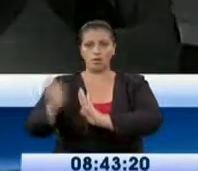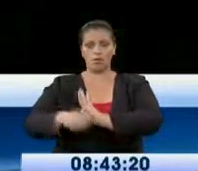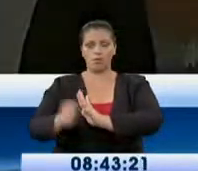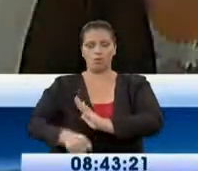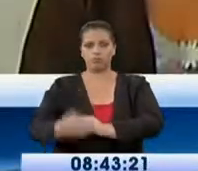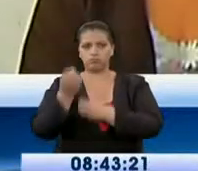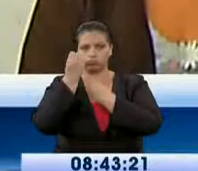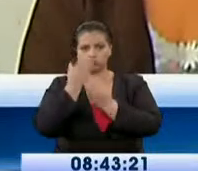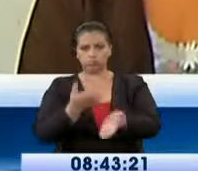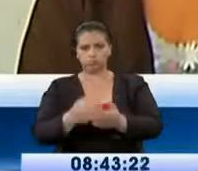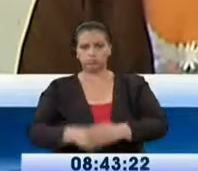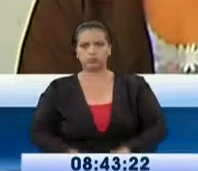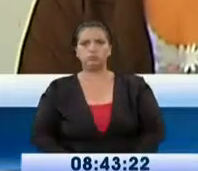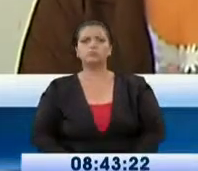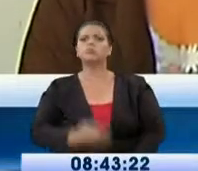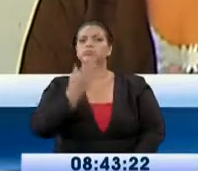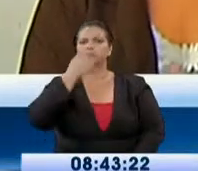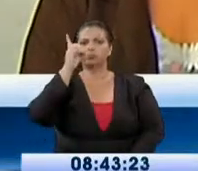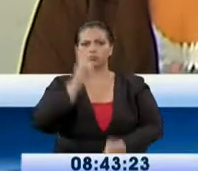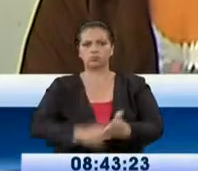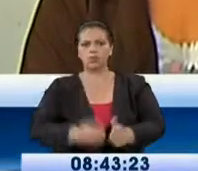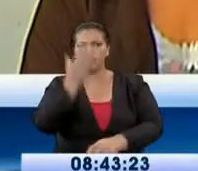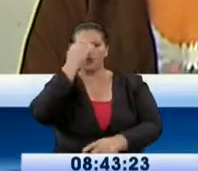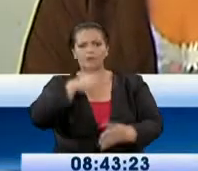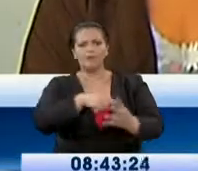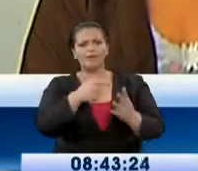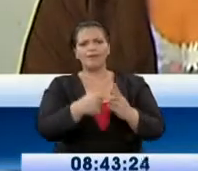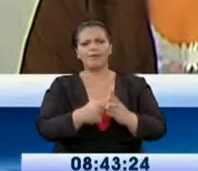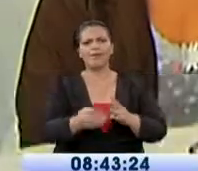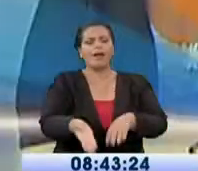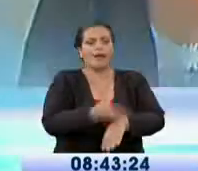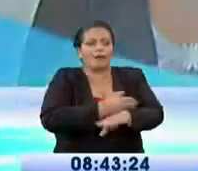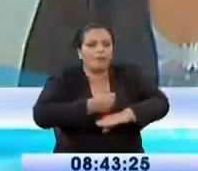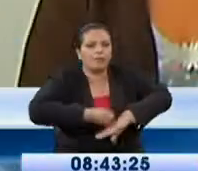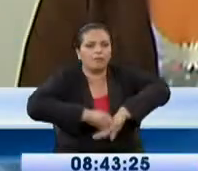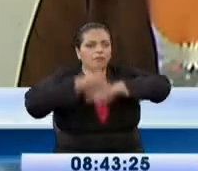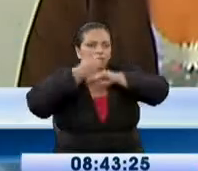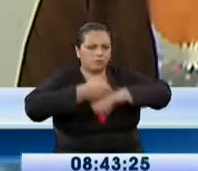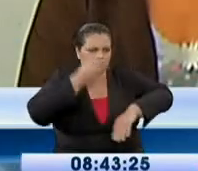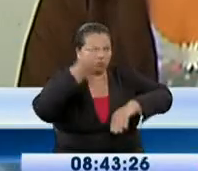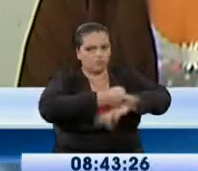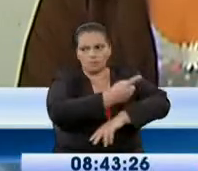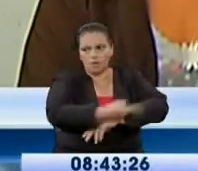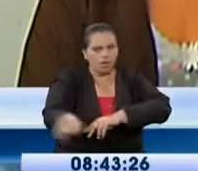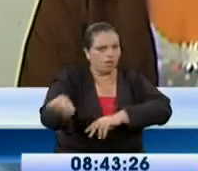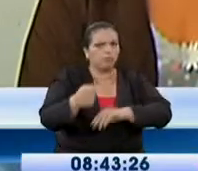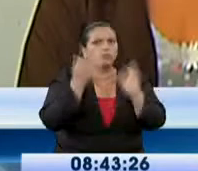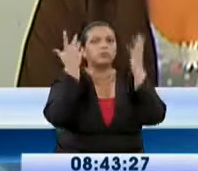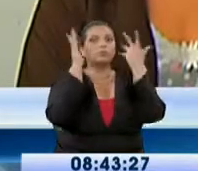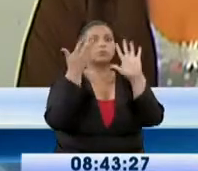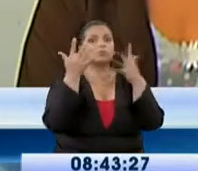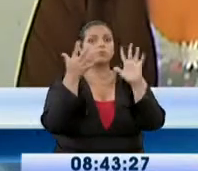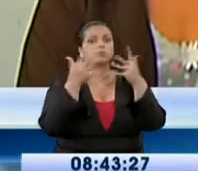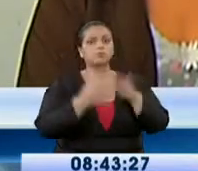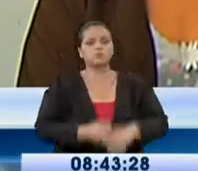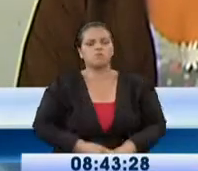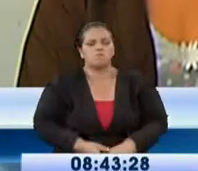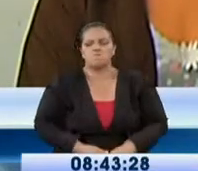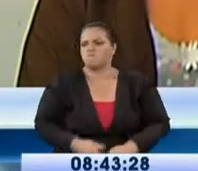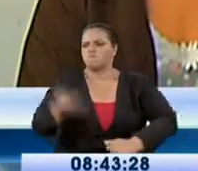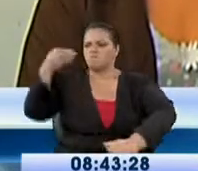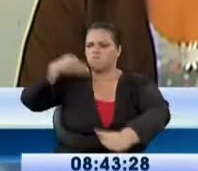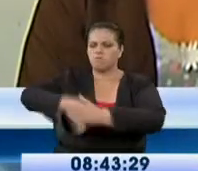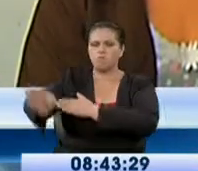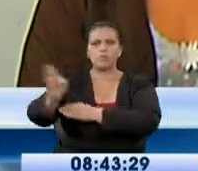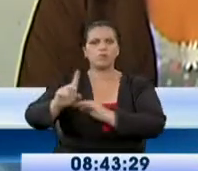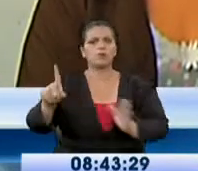particular. Porque si no tienen esa autorización, entonces han cometido una violación a la ley, por ende han cometido un delito y por ende deberán ser destituidos de sus